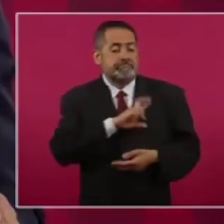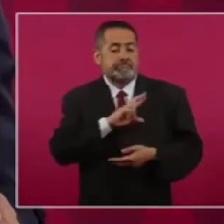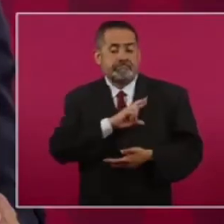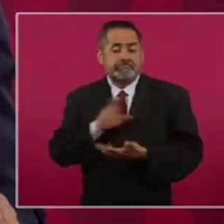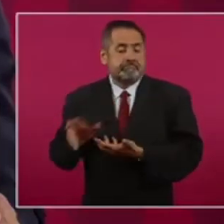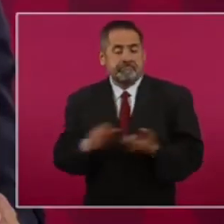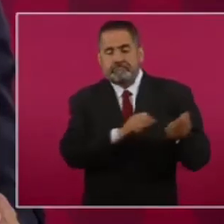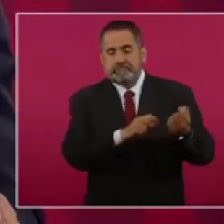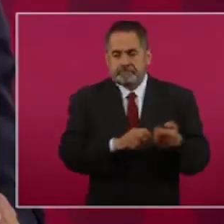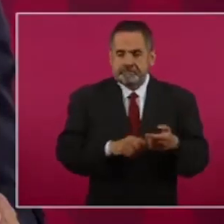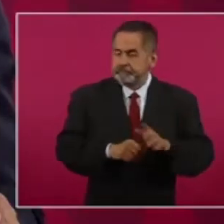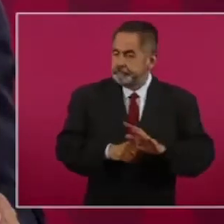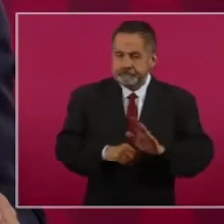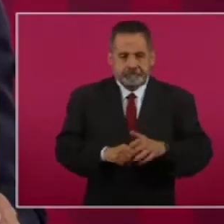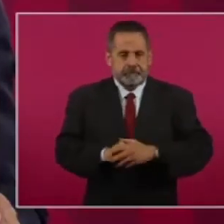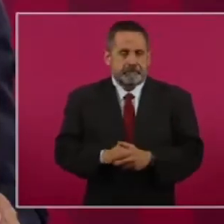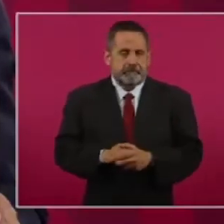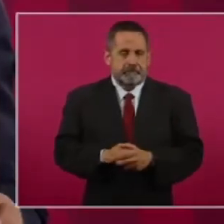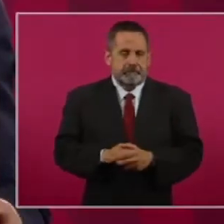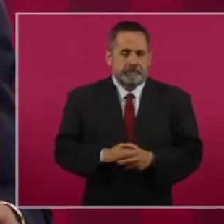Al final,